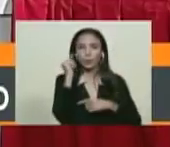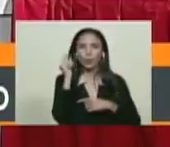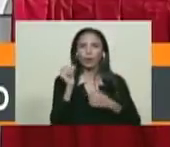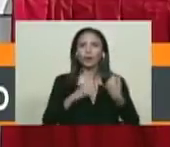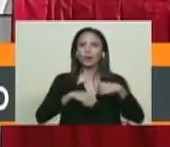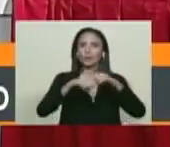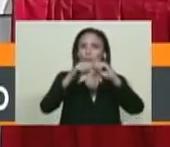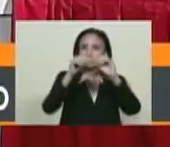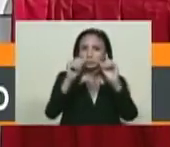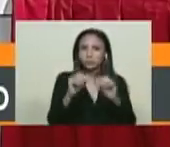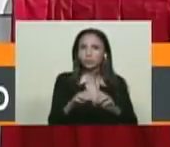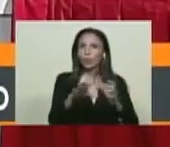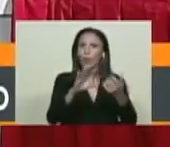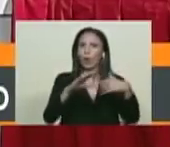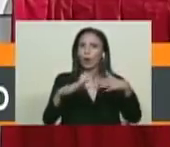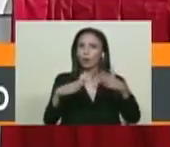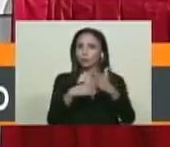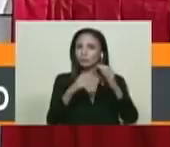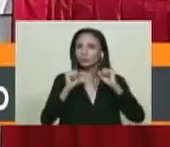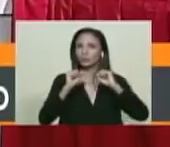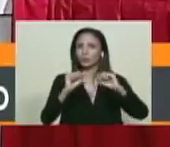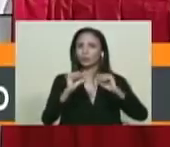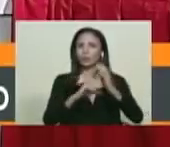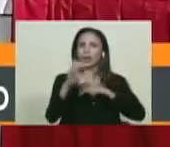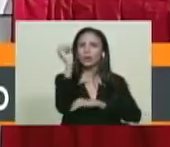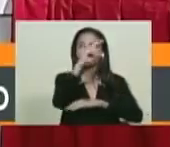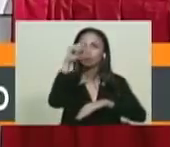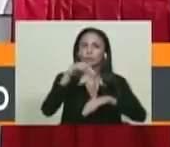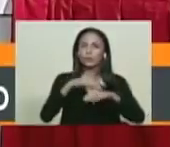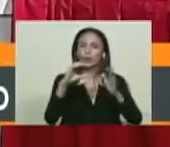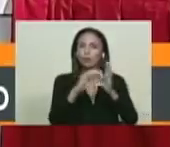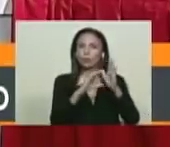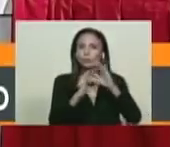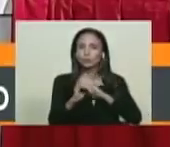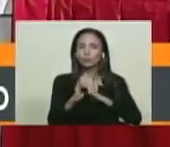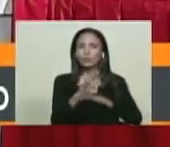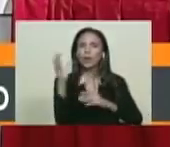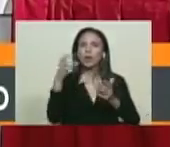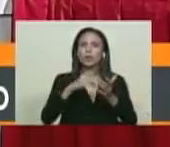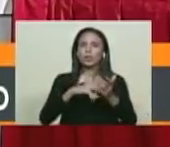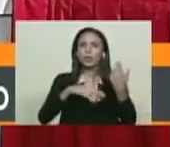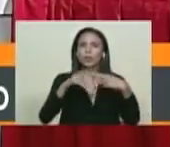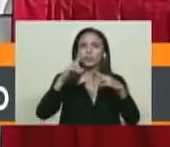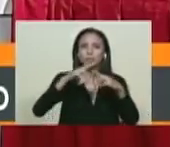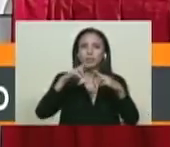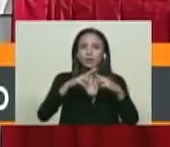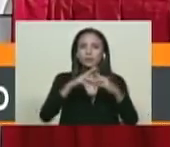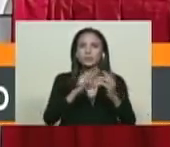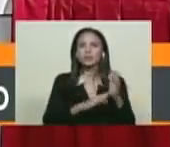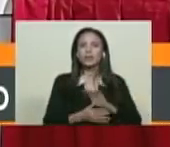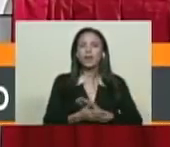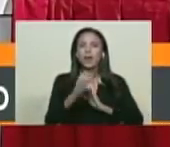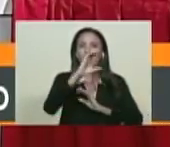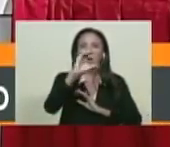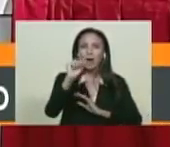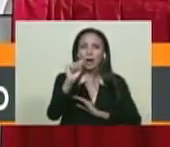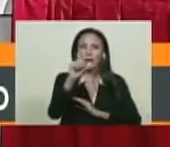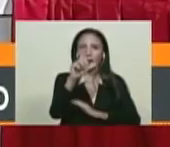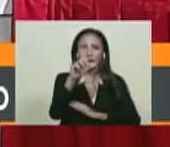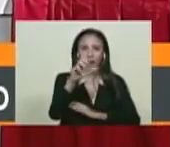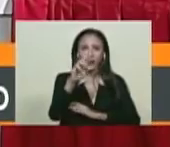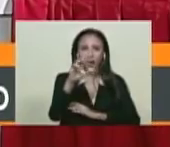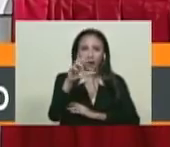derrotó como candidata a la Asamblea Nacional Constituyente por el Estado Táchira a Carlos Andrés Pérez